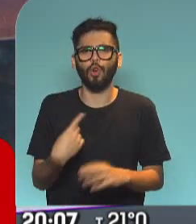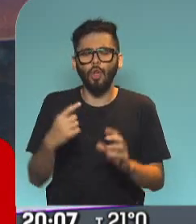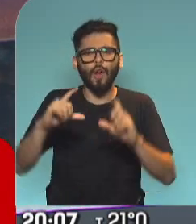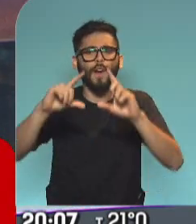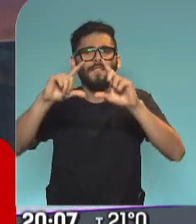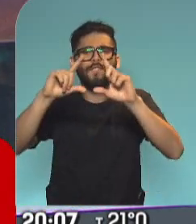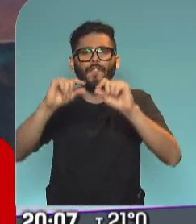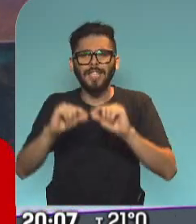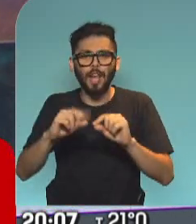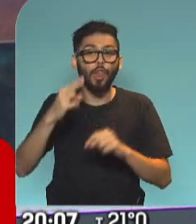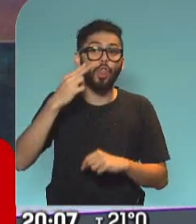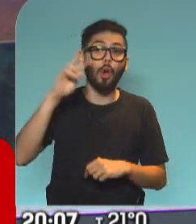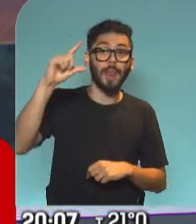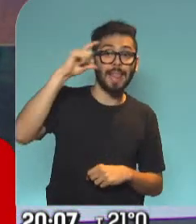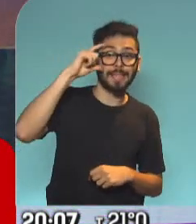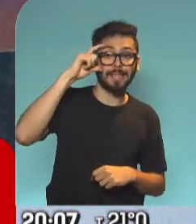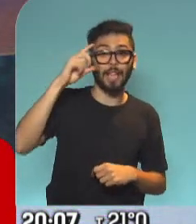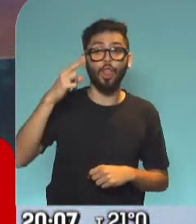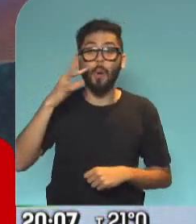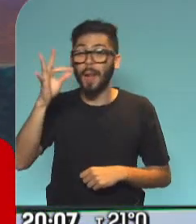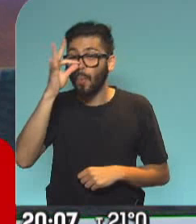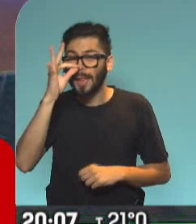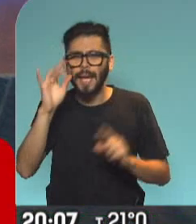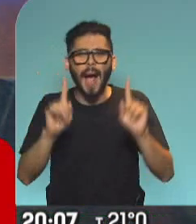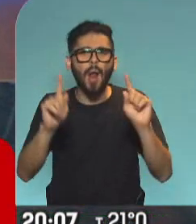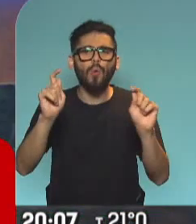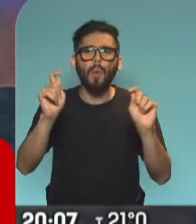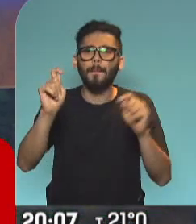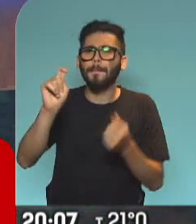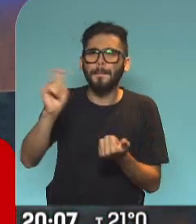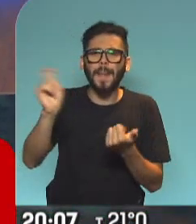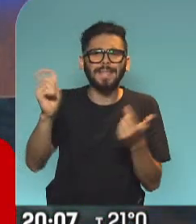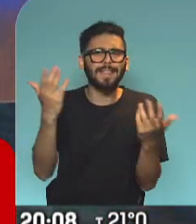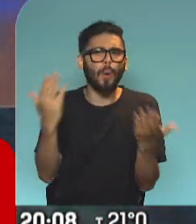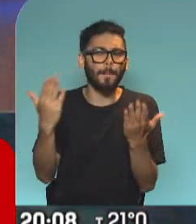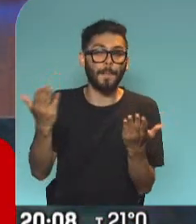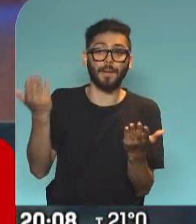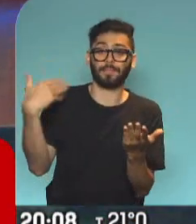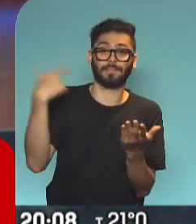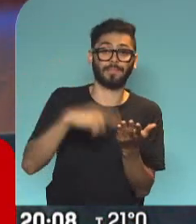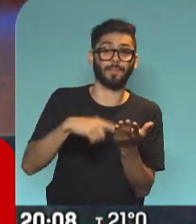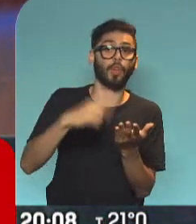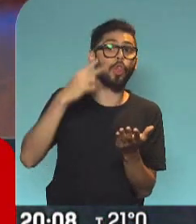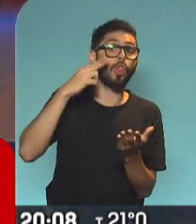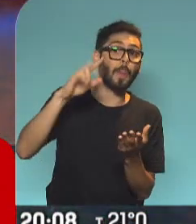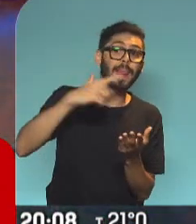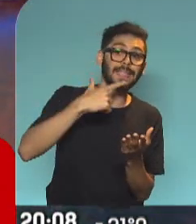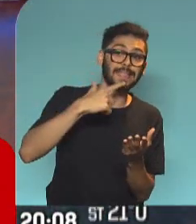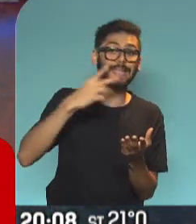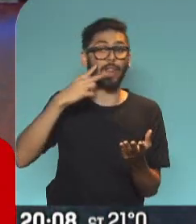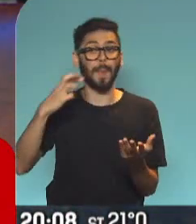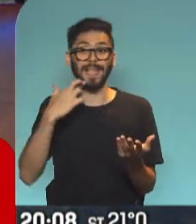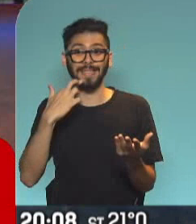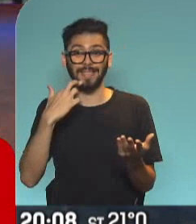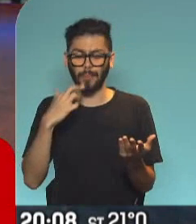fechas, desde 2010 hasta 2020, elegimos algunos meses para comparar la fórmula que regió entre 2017 y 2019 y la fórmula